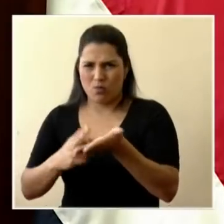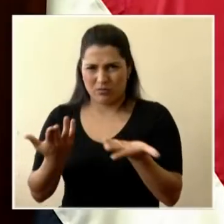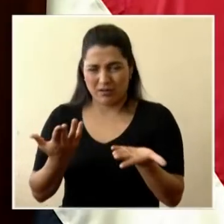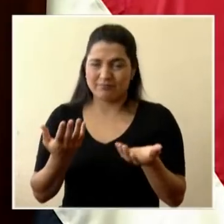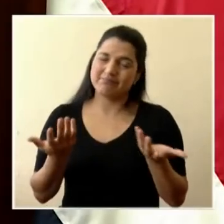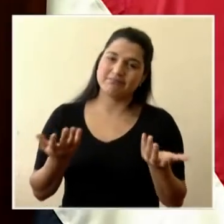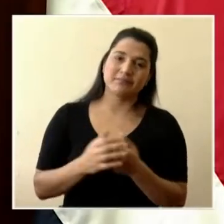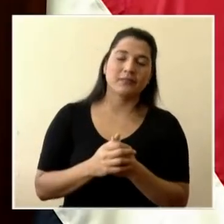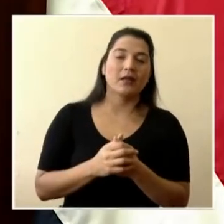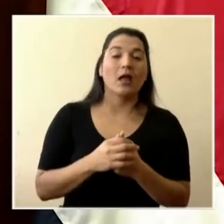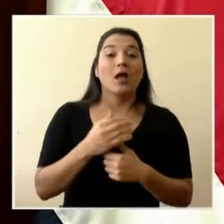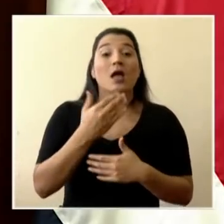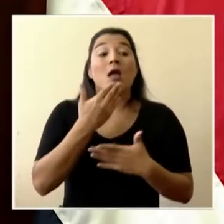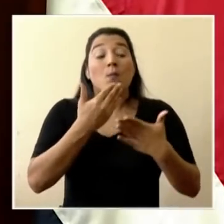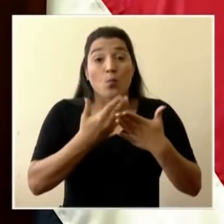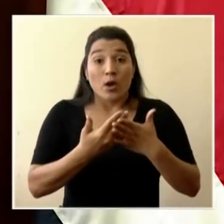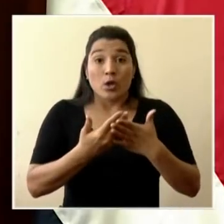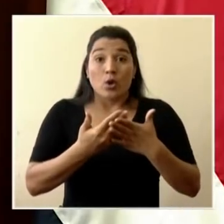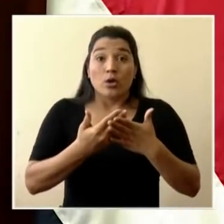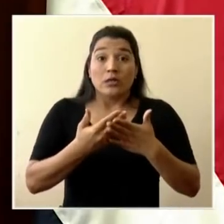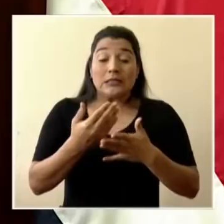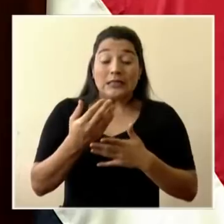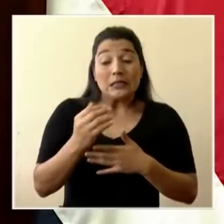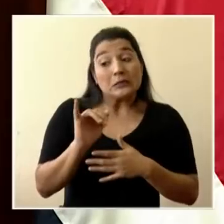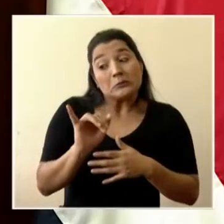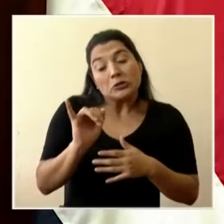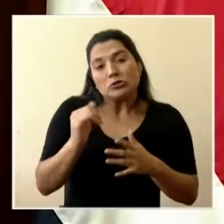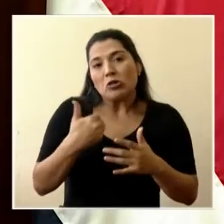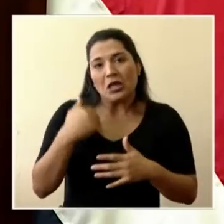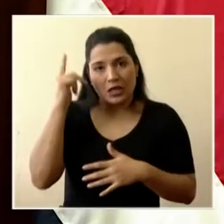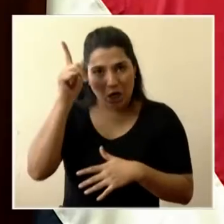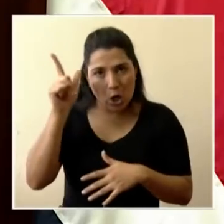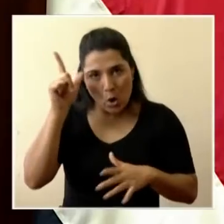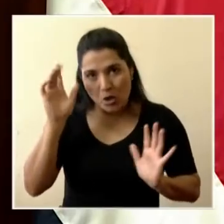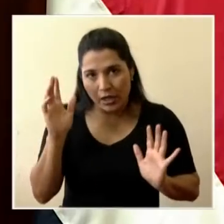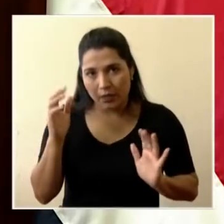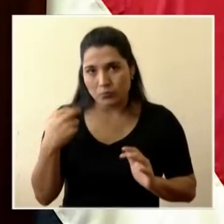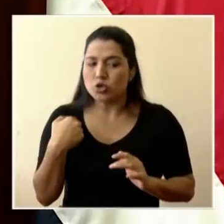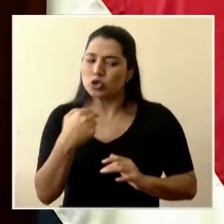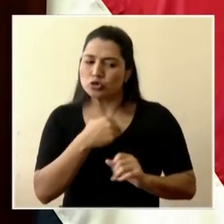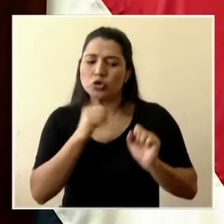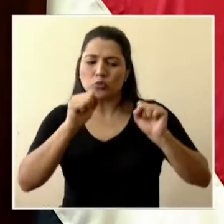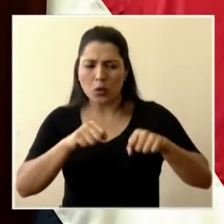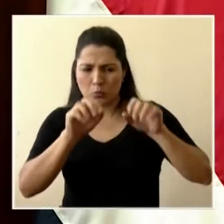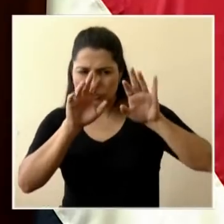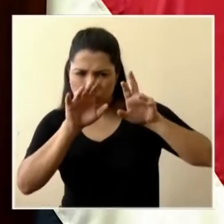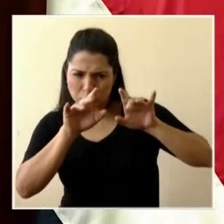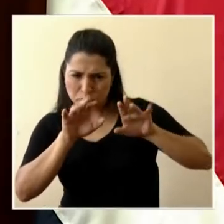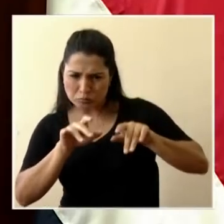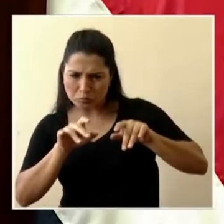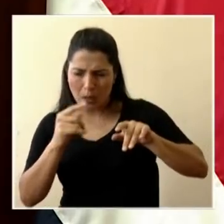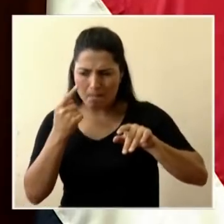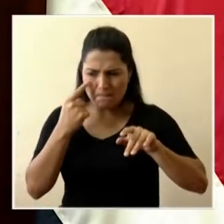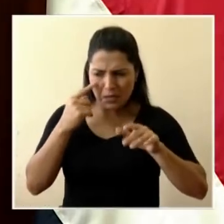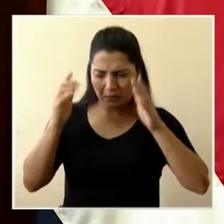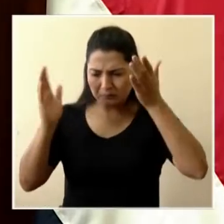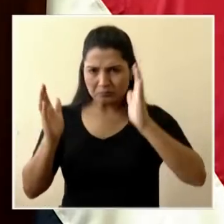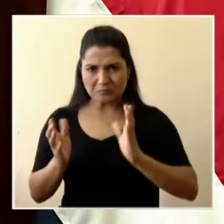el sistema, en el web, sobre el bono proteger, ahí se hará una valoración si a la persona le corresponde o no, y ya se conocen cuáles son